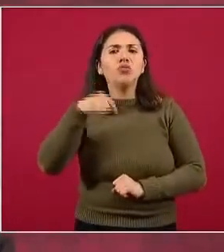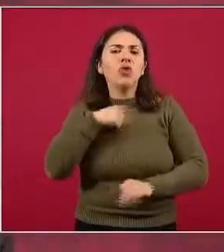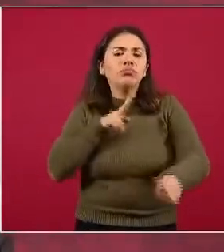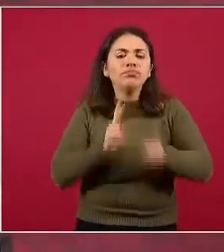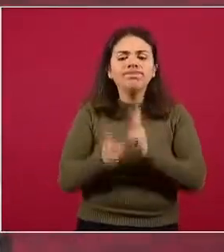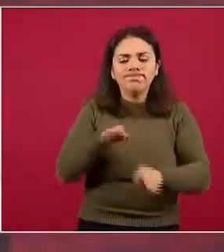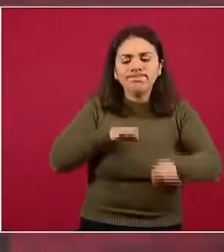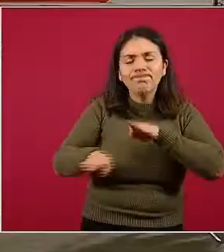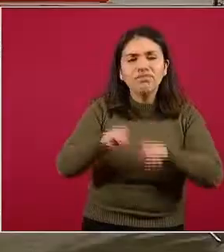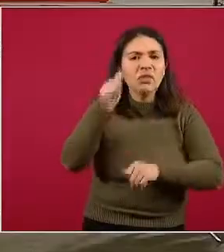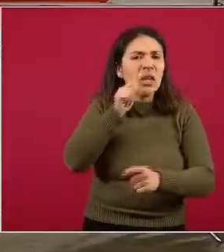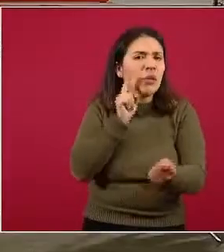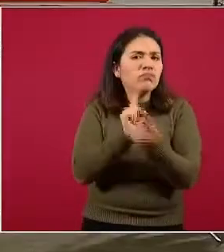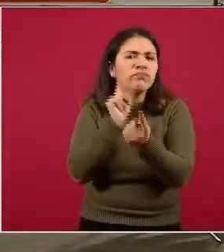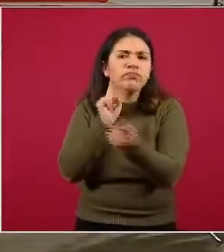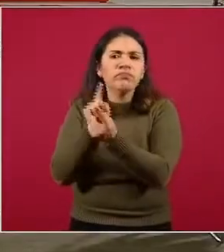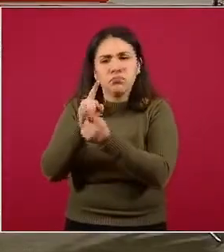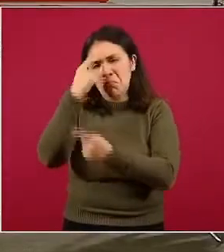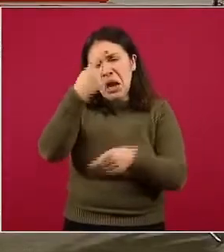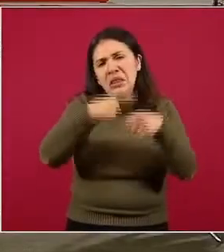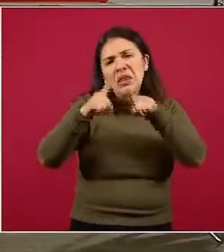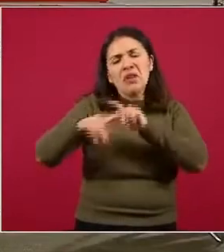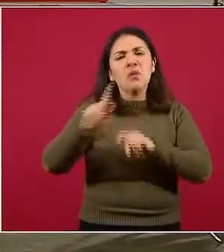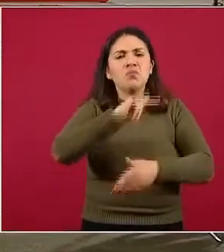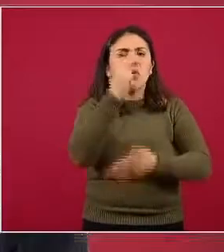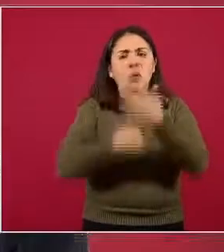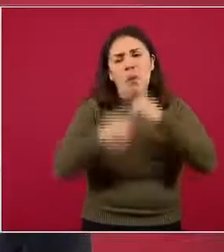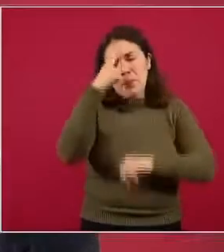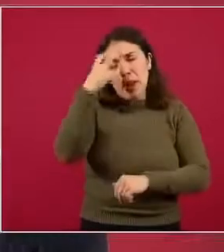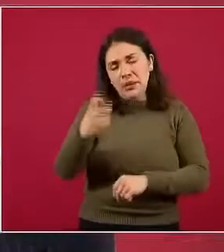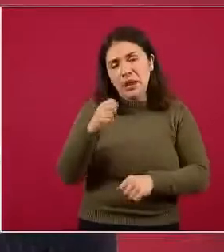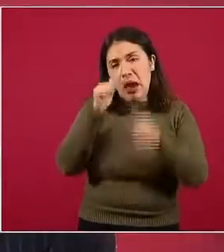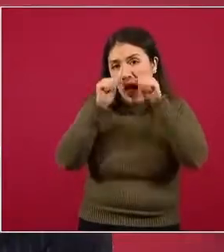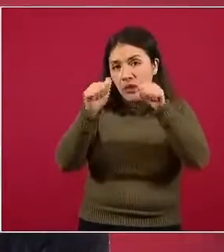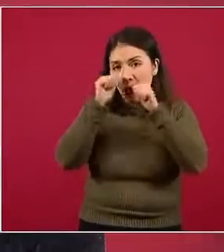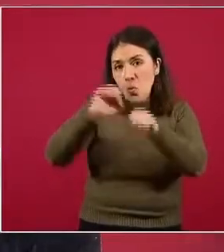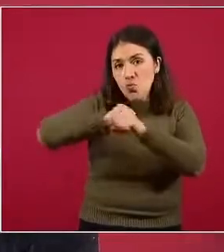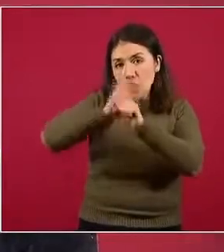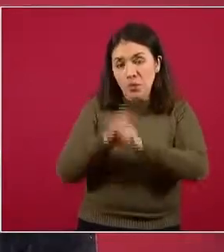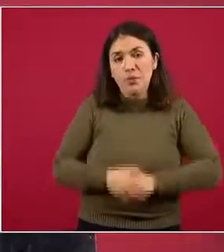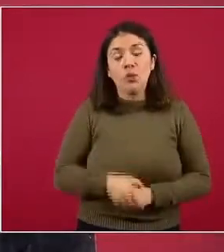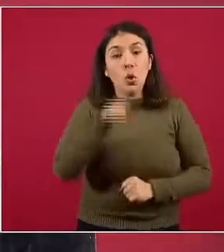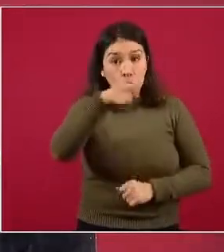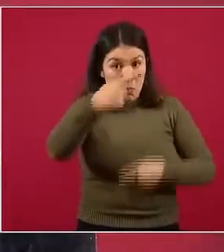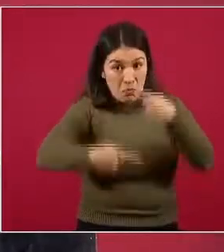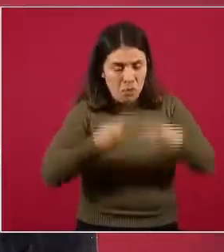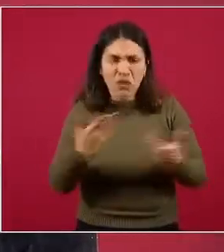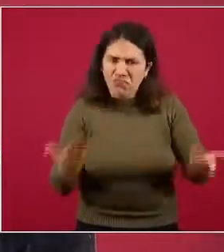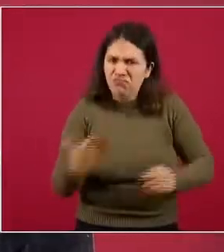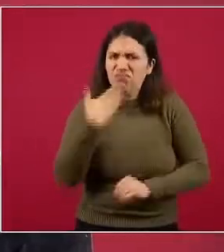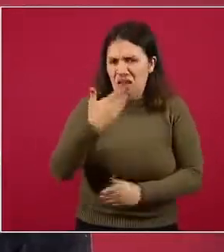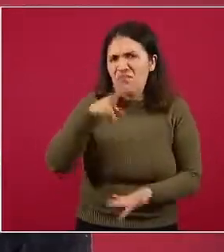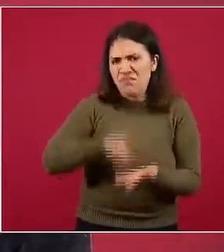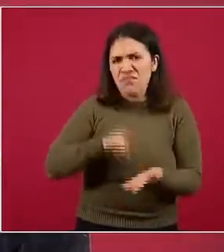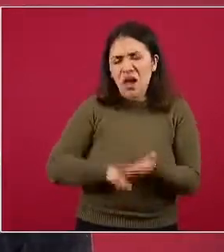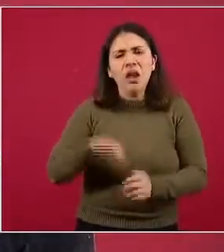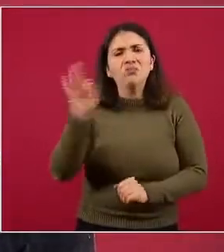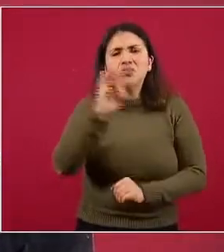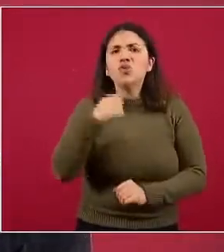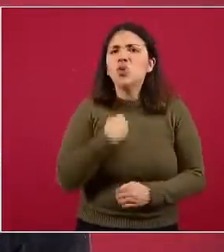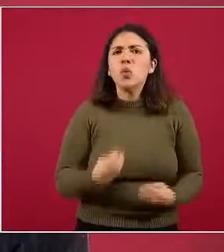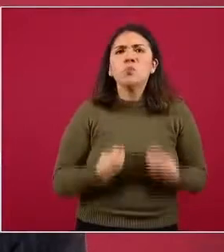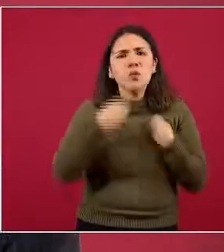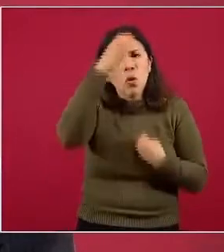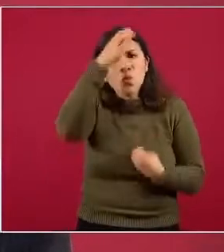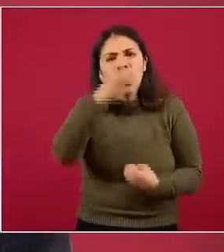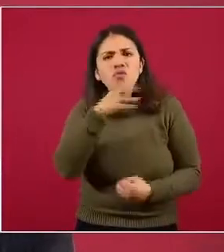uno en todos los distintos programas de respuesta al COVID. Ahora, la pregunta es muy legítima. ¿Y qué pasa si yo no vivo en Coahuila,